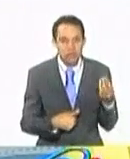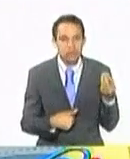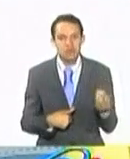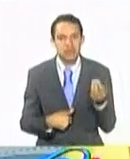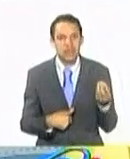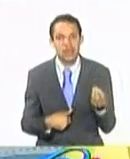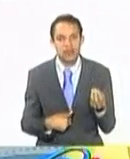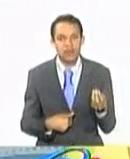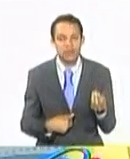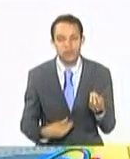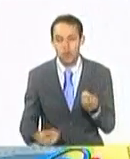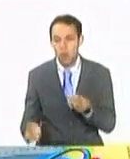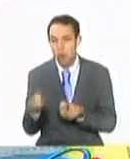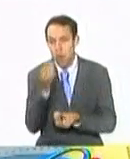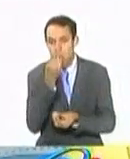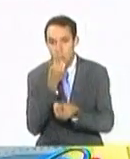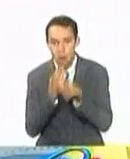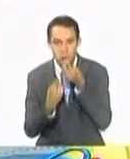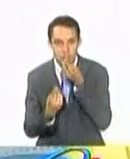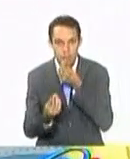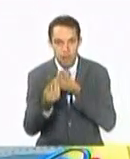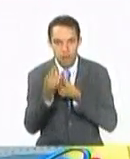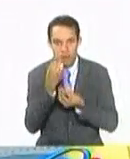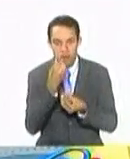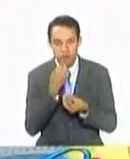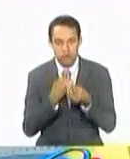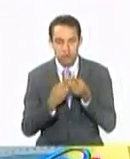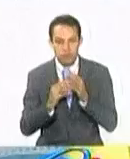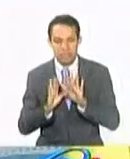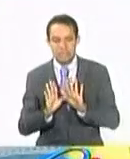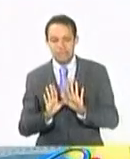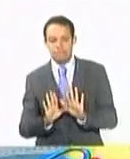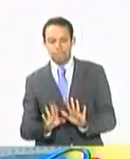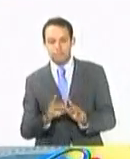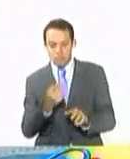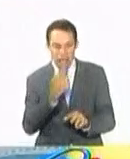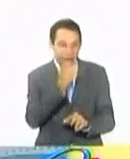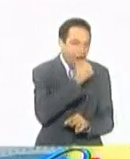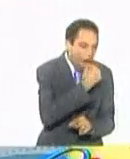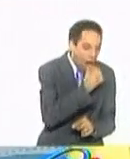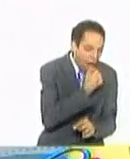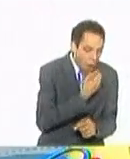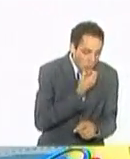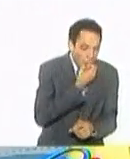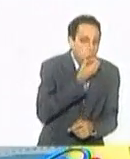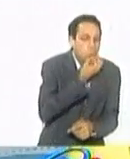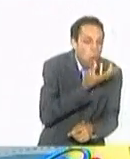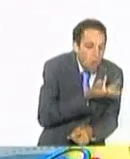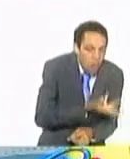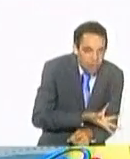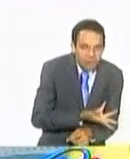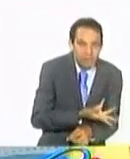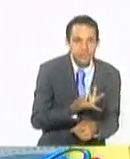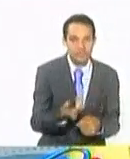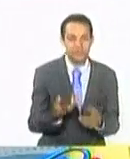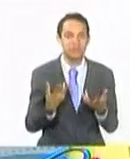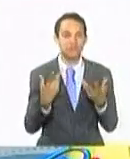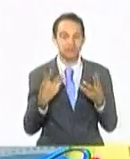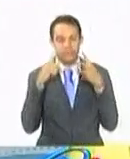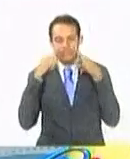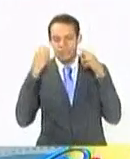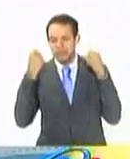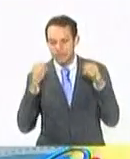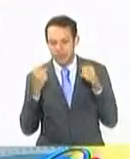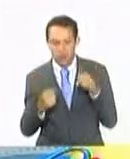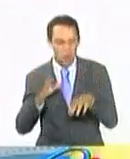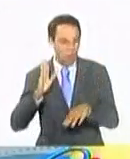buscar en comer una vía de escape pero cuando sienten el resentimiento La angustia de haber comido